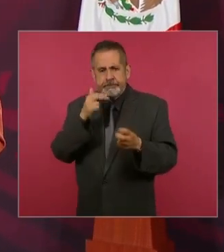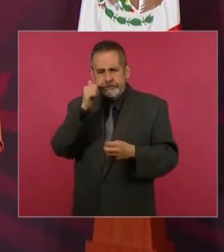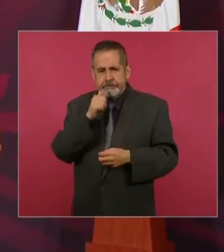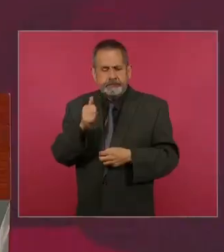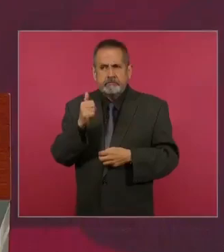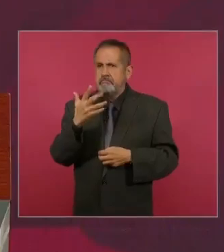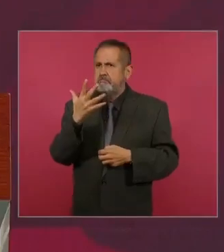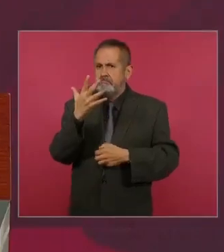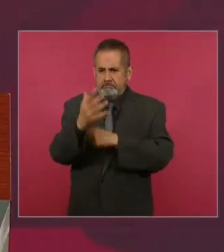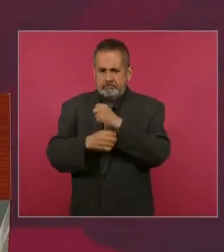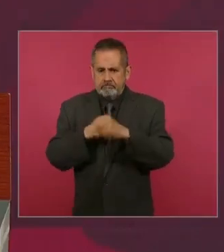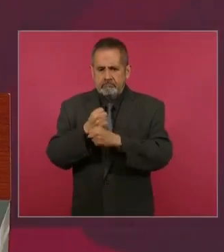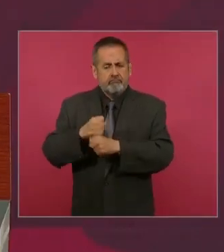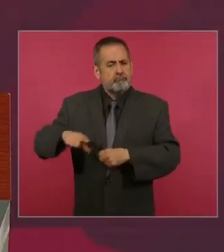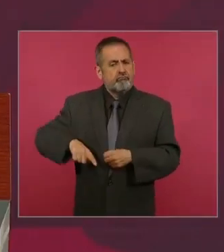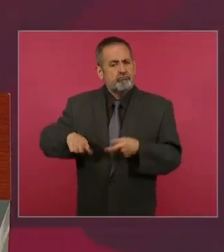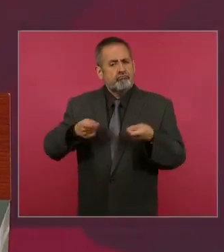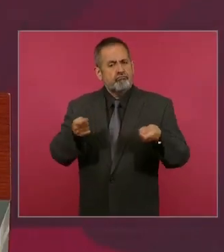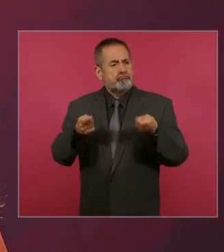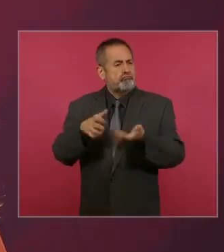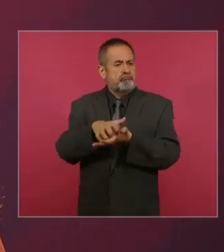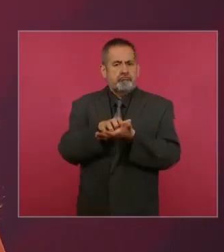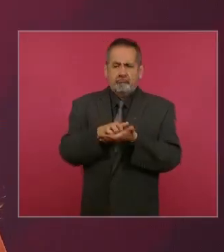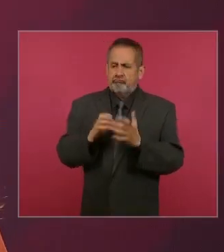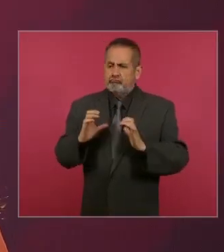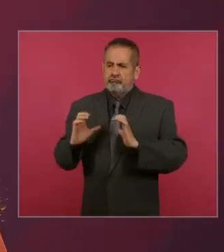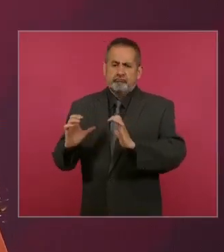5 años de gobierno